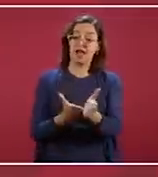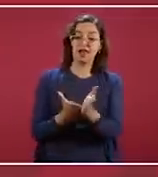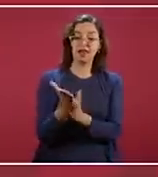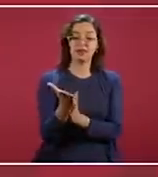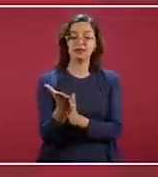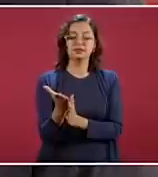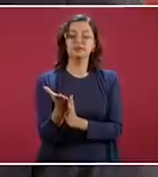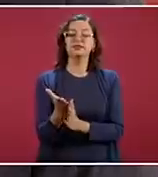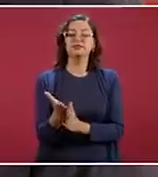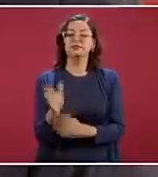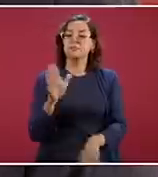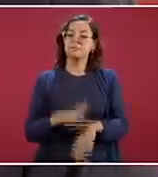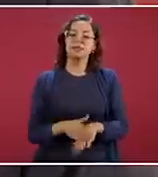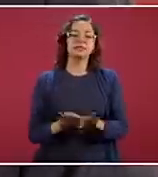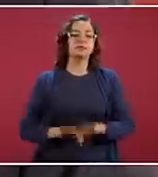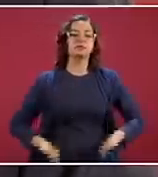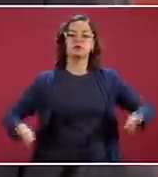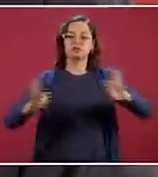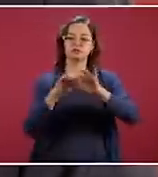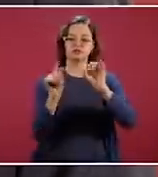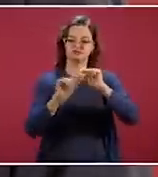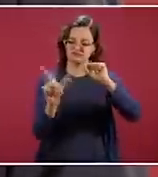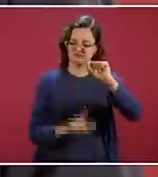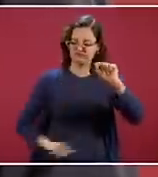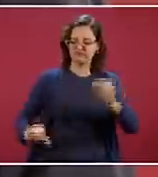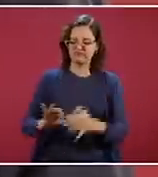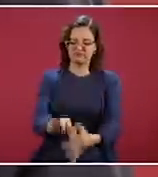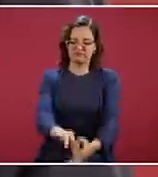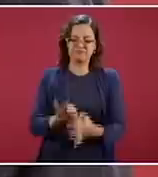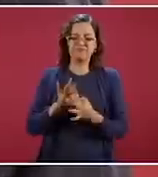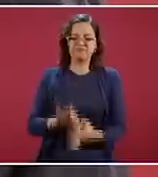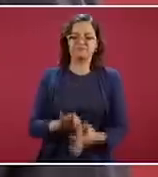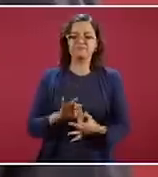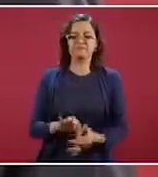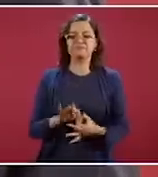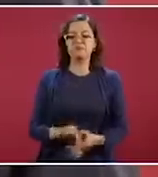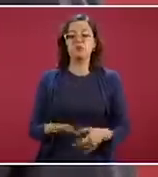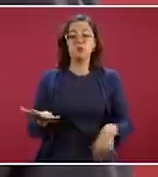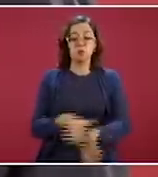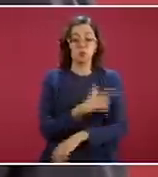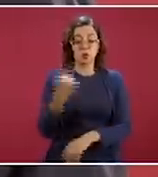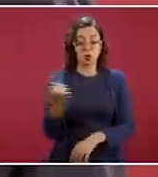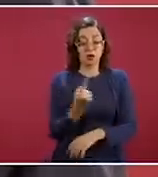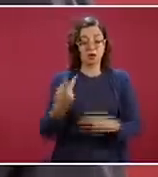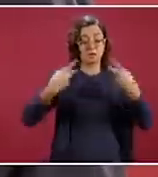que más importa, porque la lealtad a los hombres